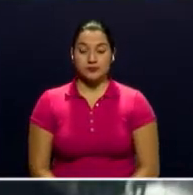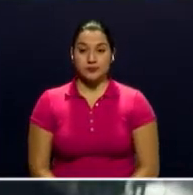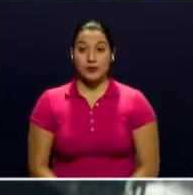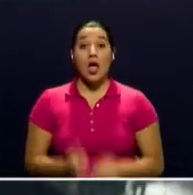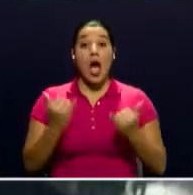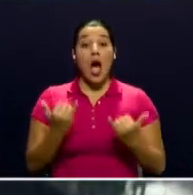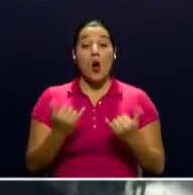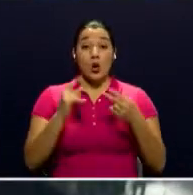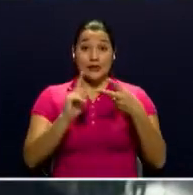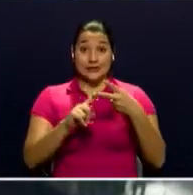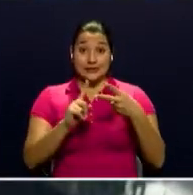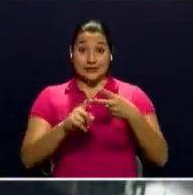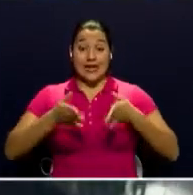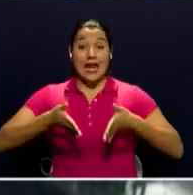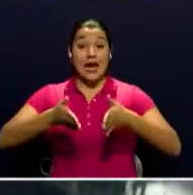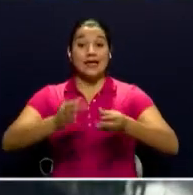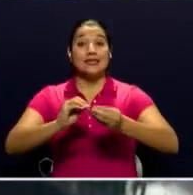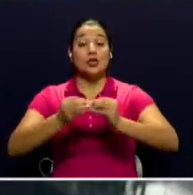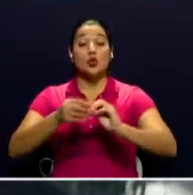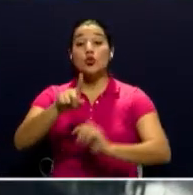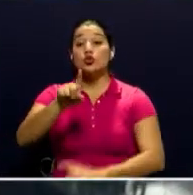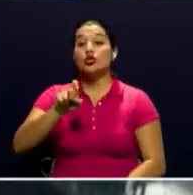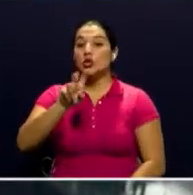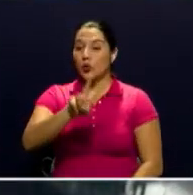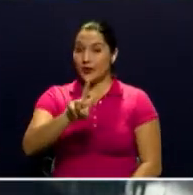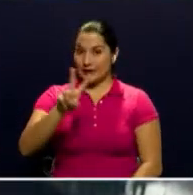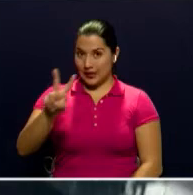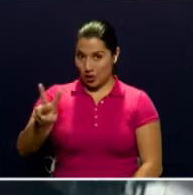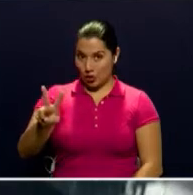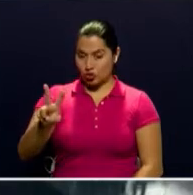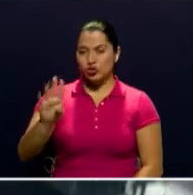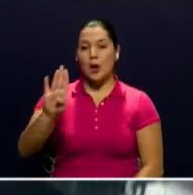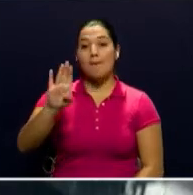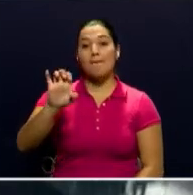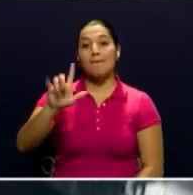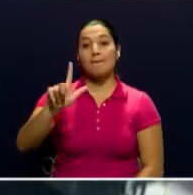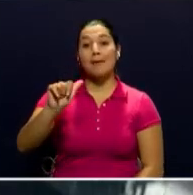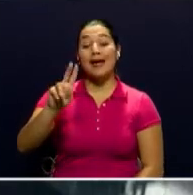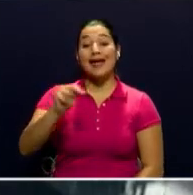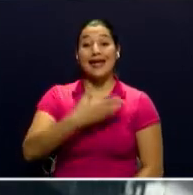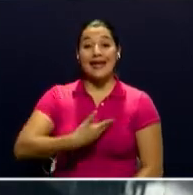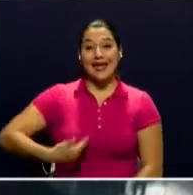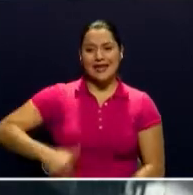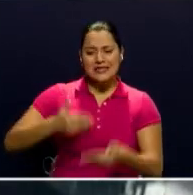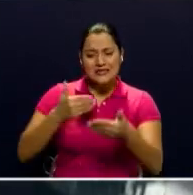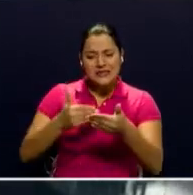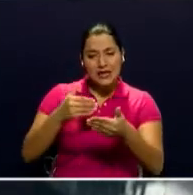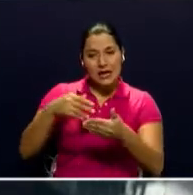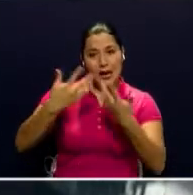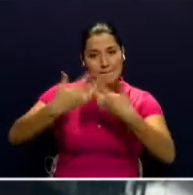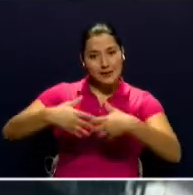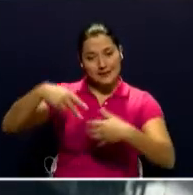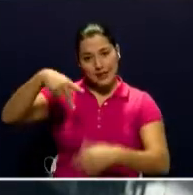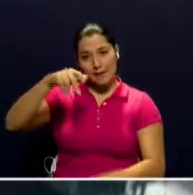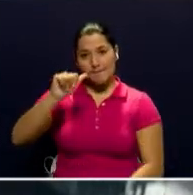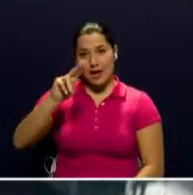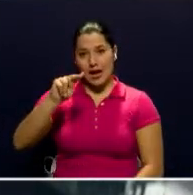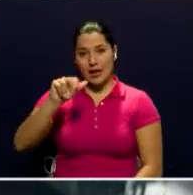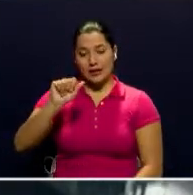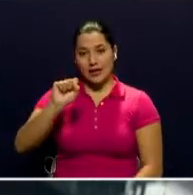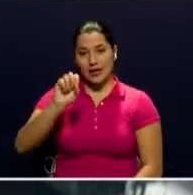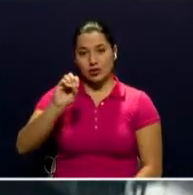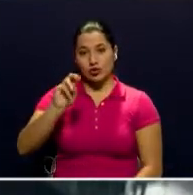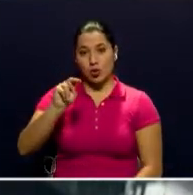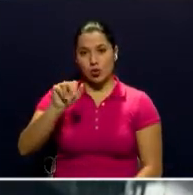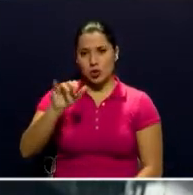Nos movemos hacia la ruta 122, Belén de Heredia, en el sector de la Panasonic. Se ve